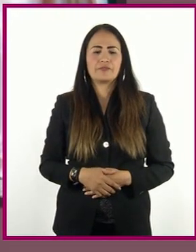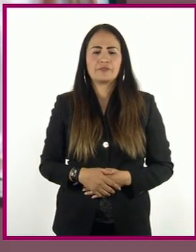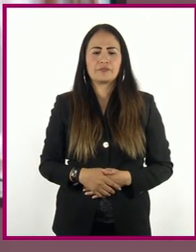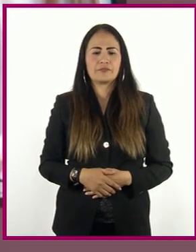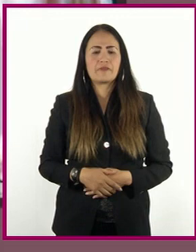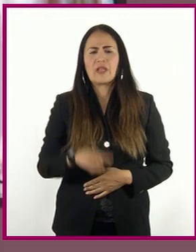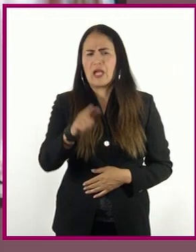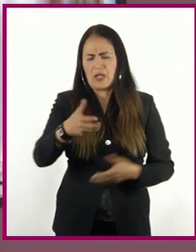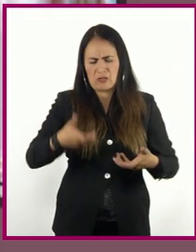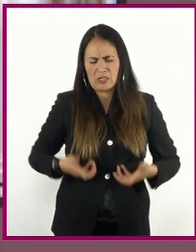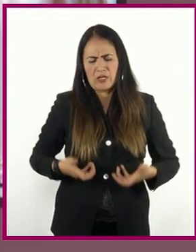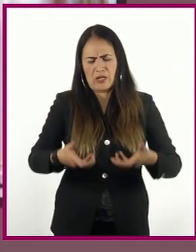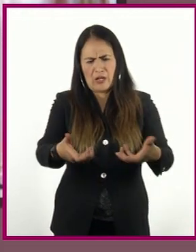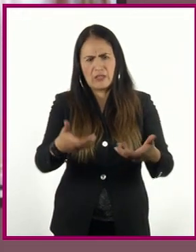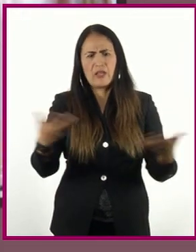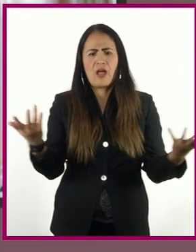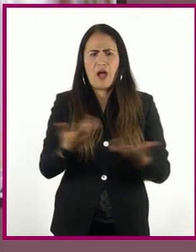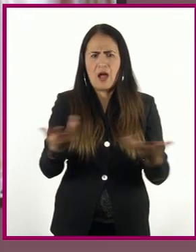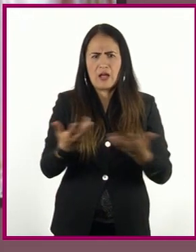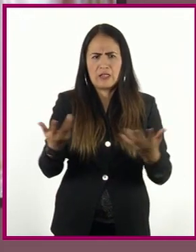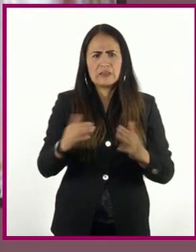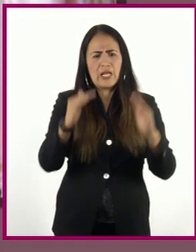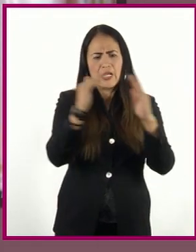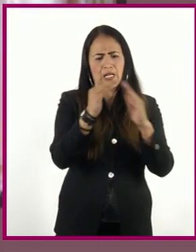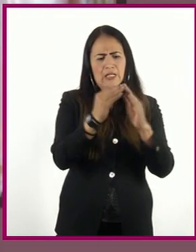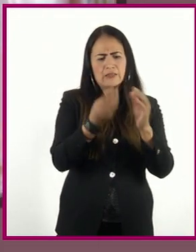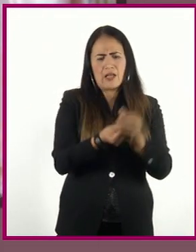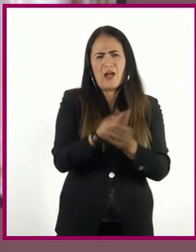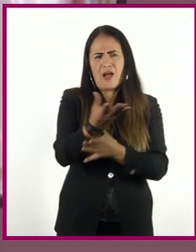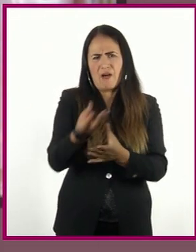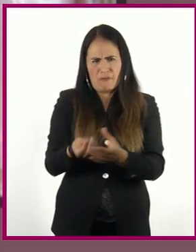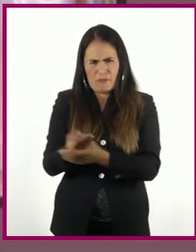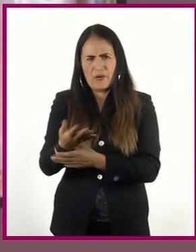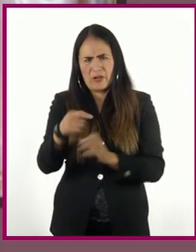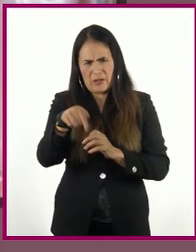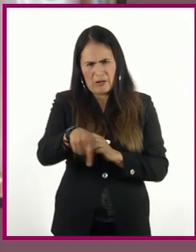en la calle, afuera de alguna de las casas de los vecinos.